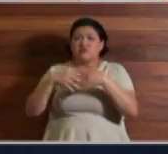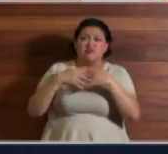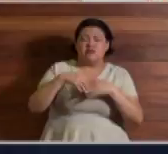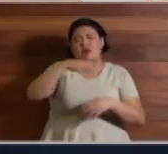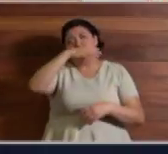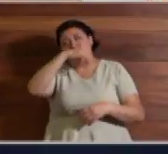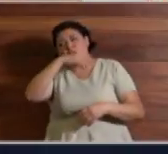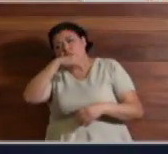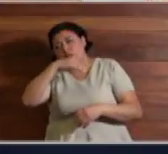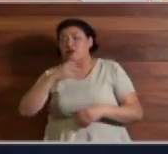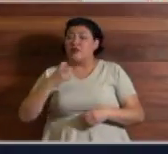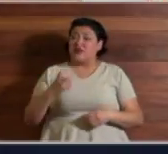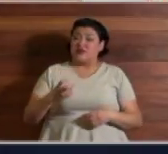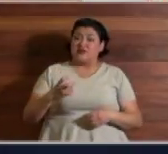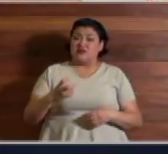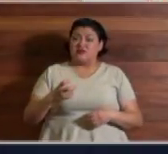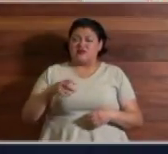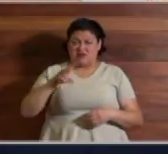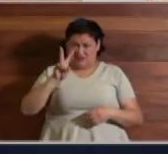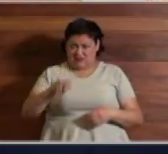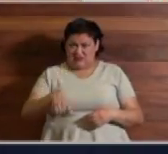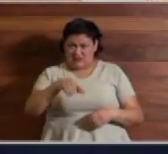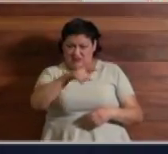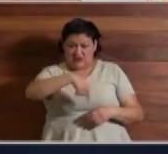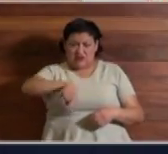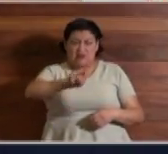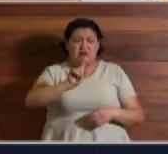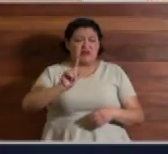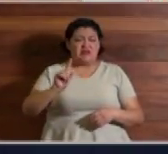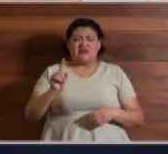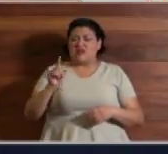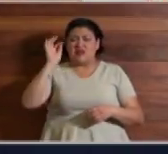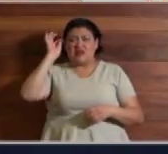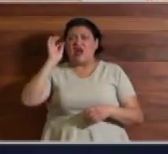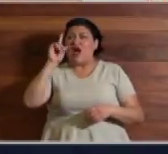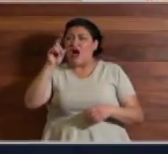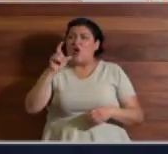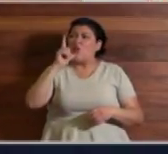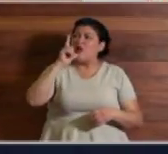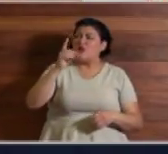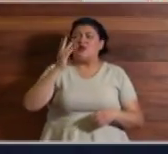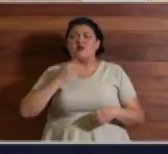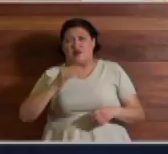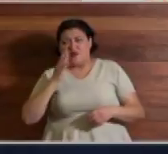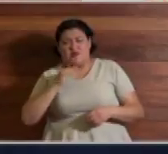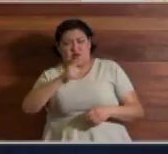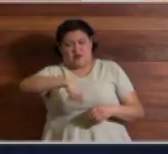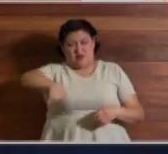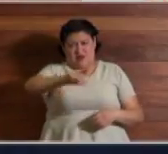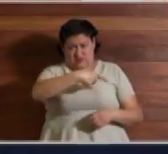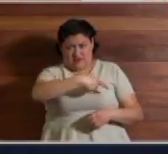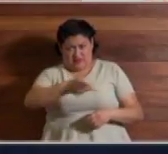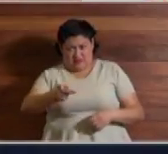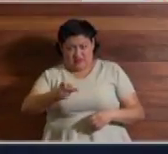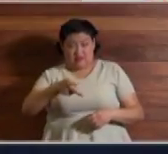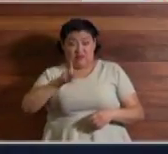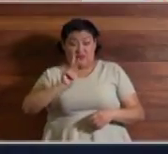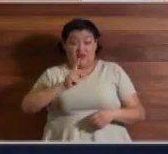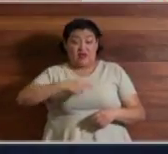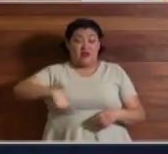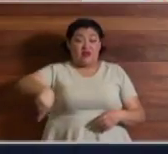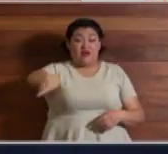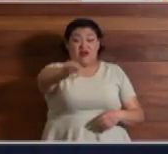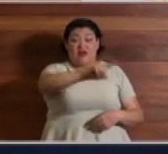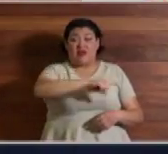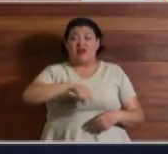mercados. Una idea de pobreza atrapada en la noción de marginación, pero sobre todo atrapada en esta idea central de qué son